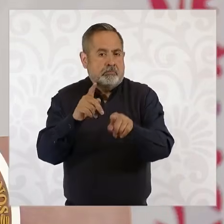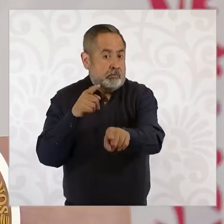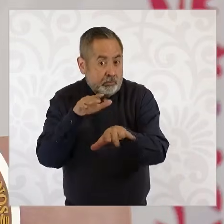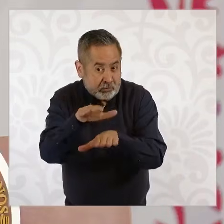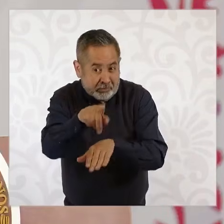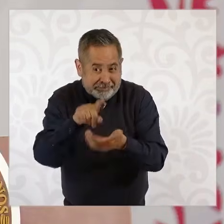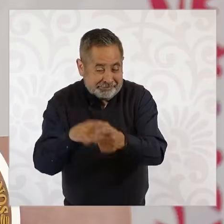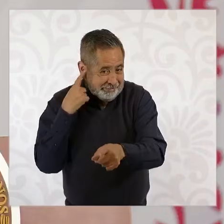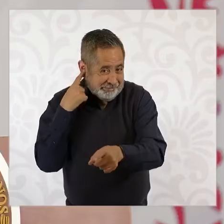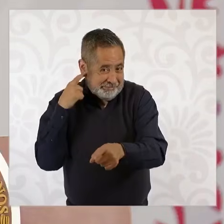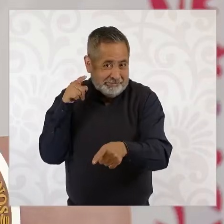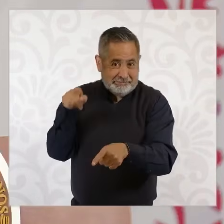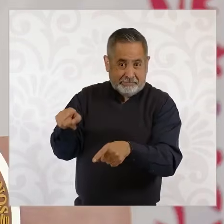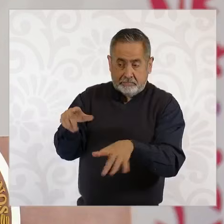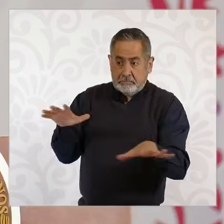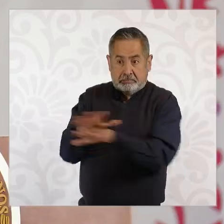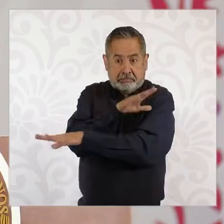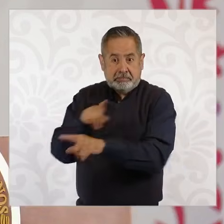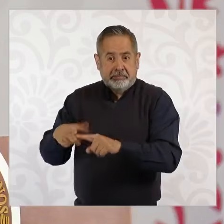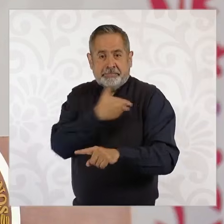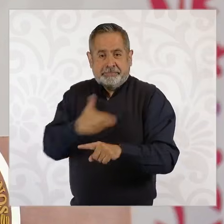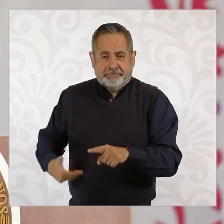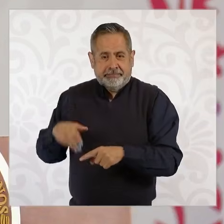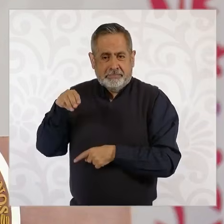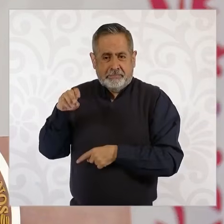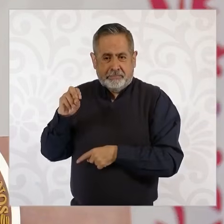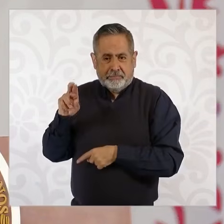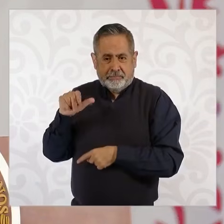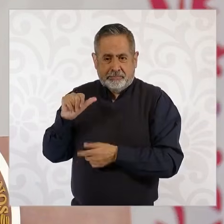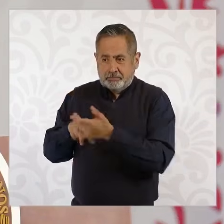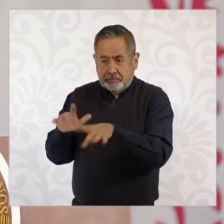conocimiento de algún cambio en el partido.